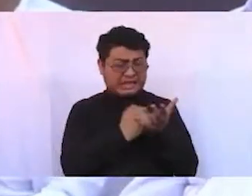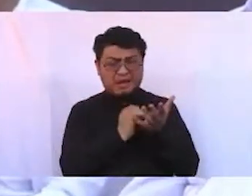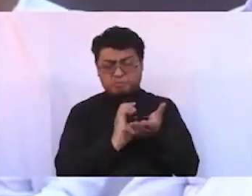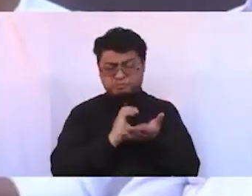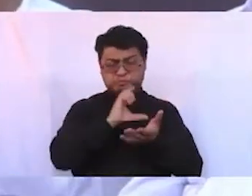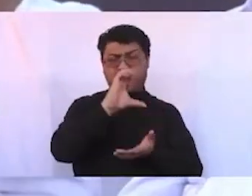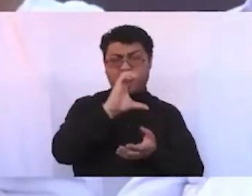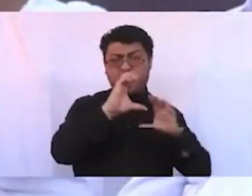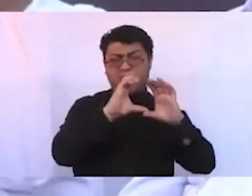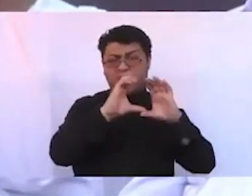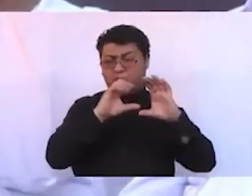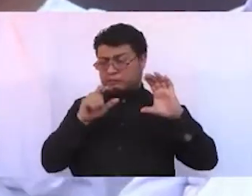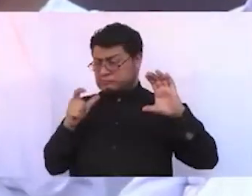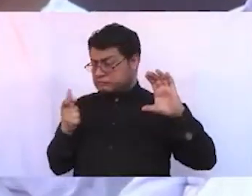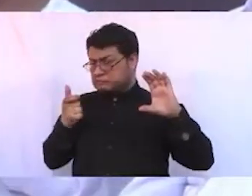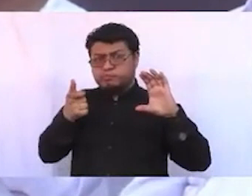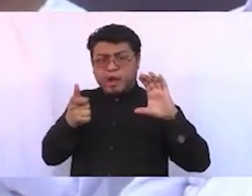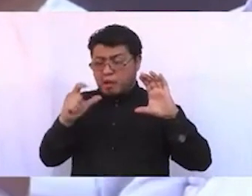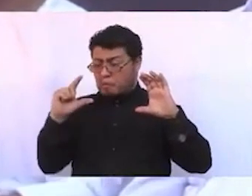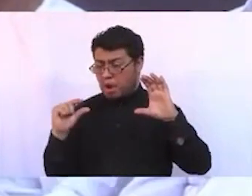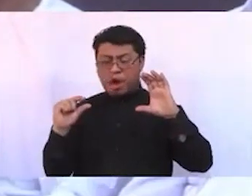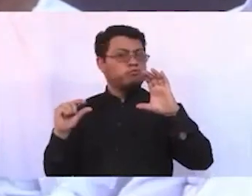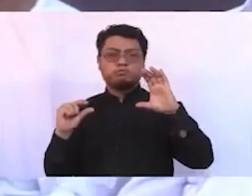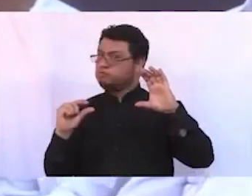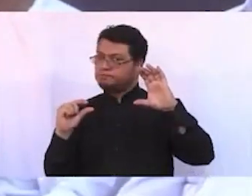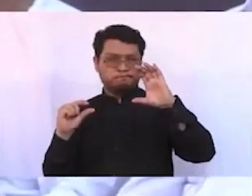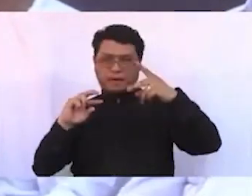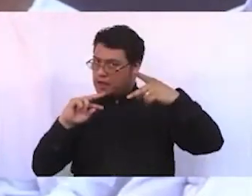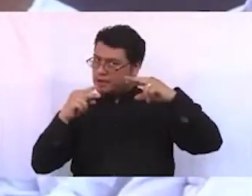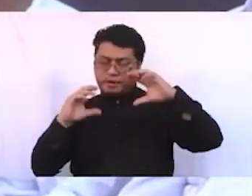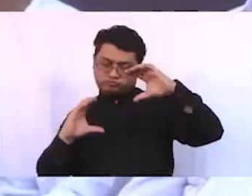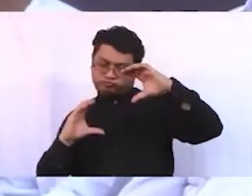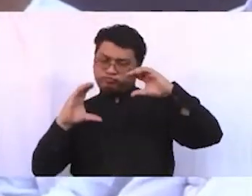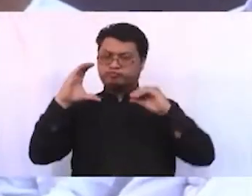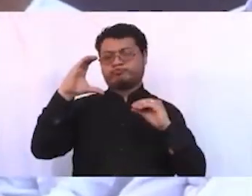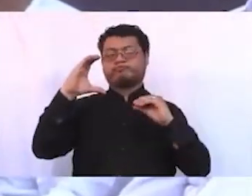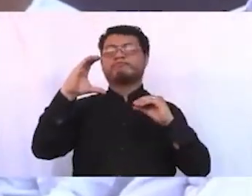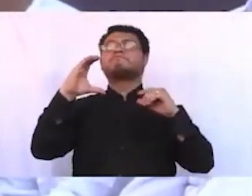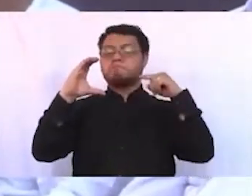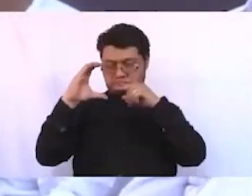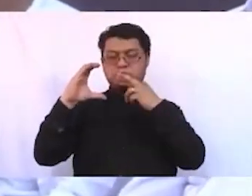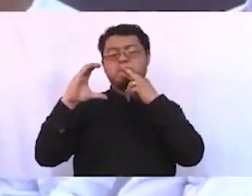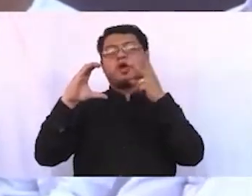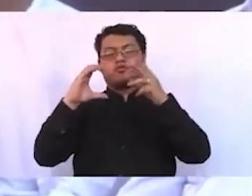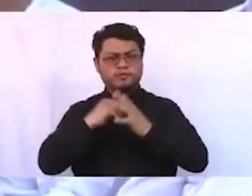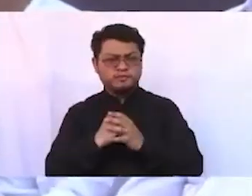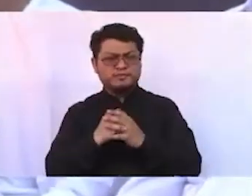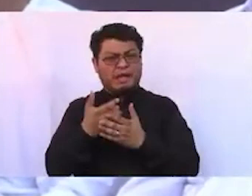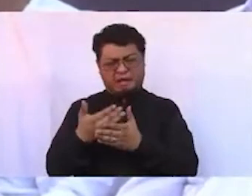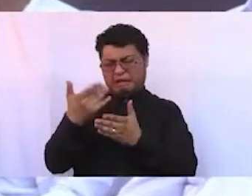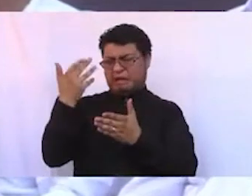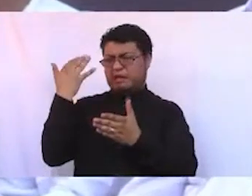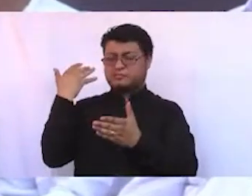los salarios en nuestro país nunca más ese modelo neoliberal que No regresó al porfiriato en